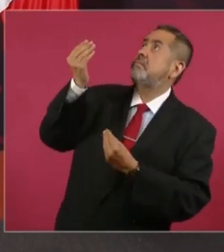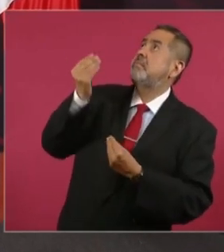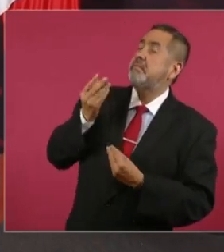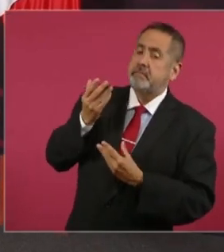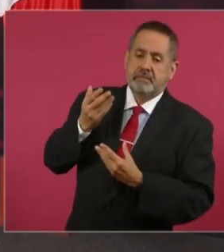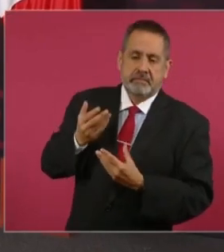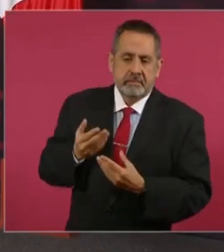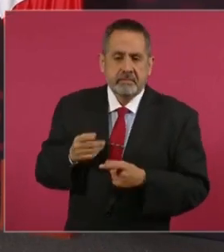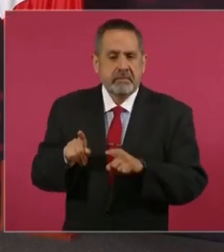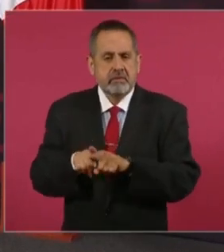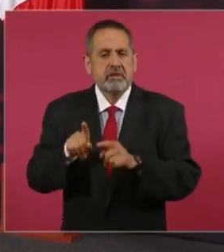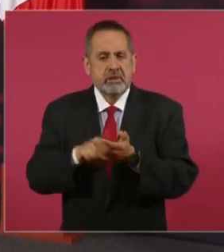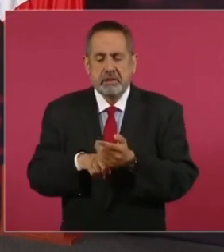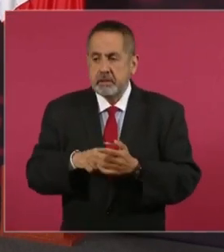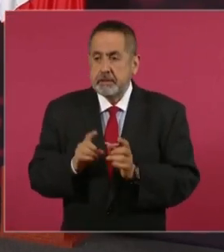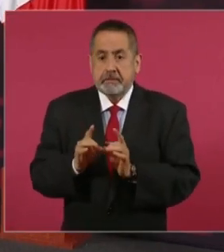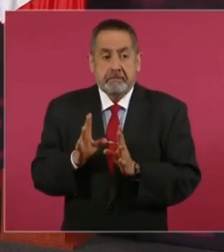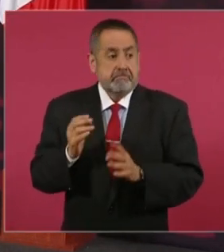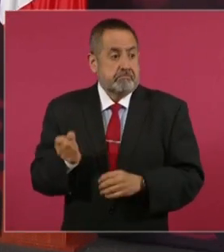y la suerte.